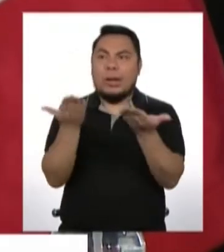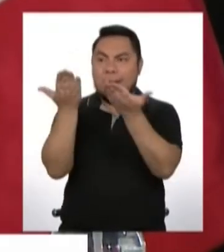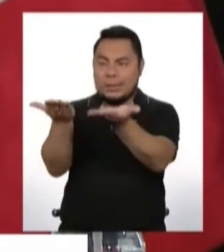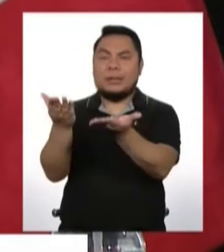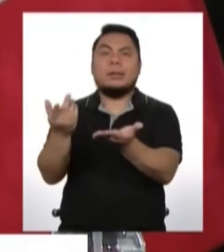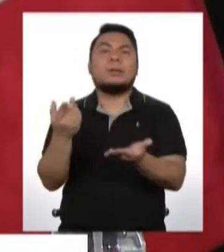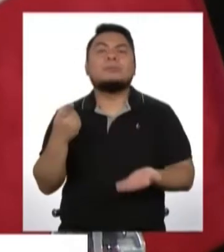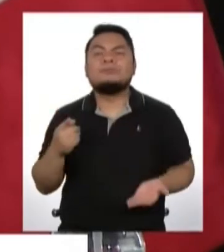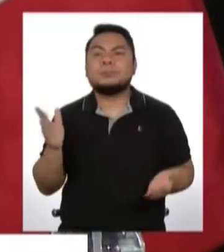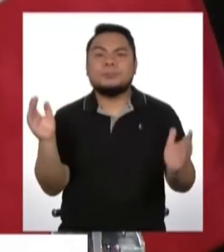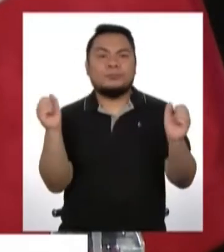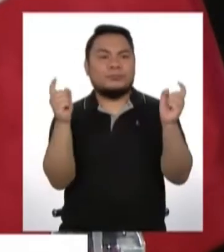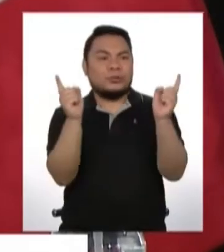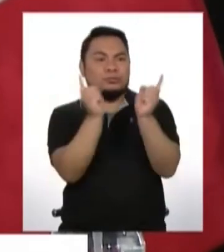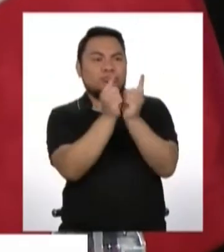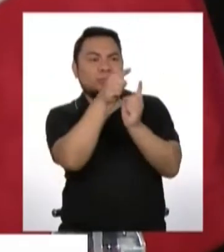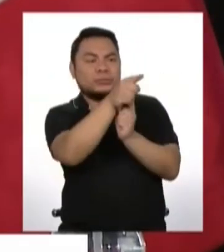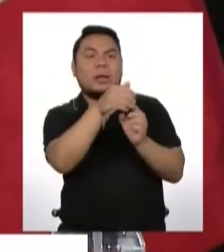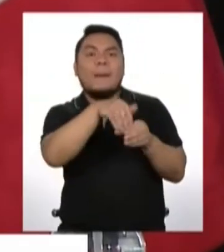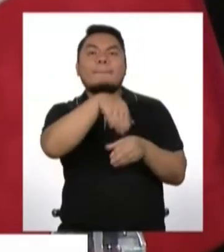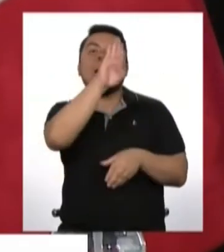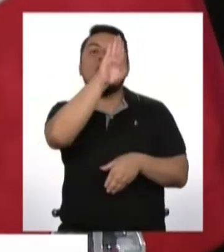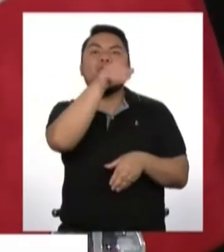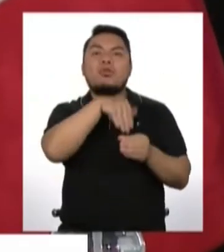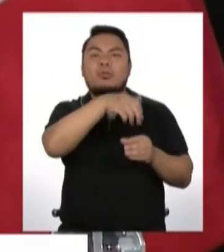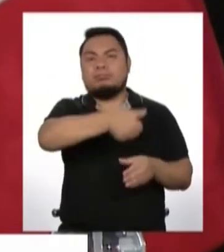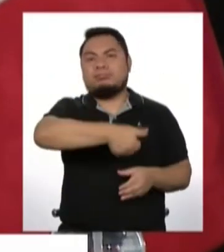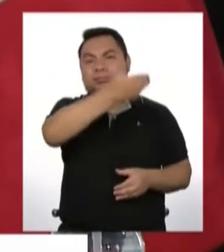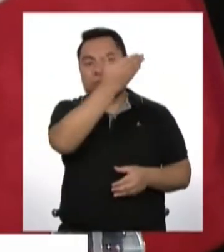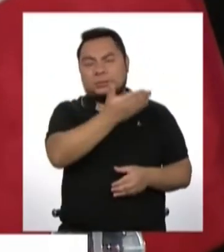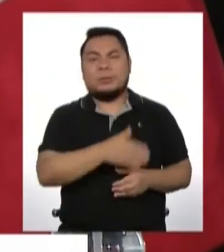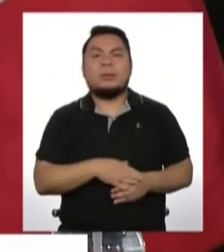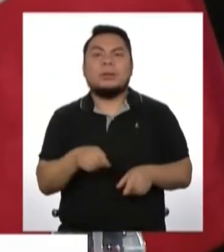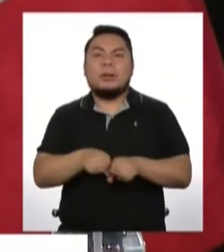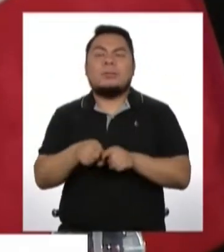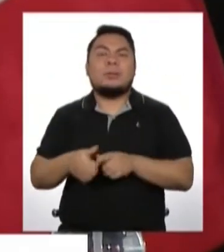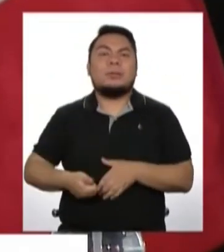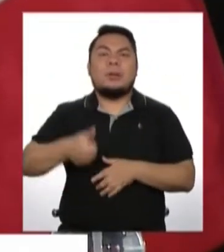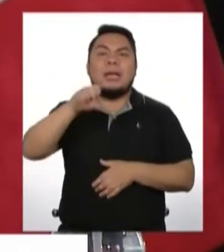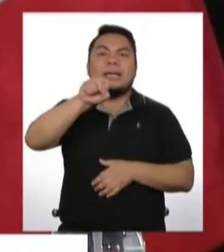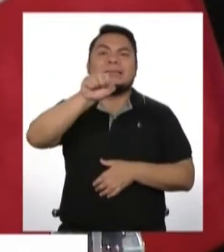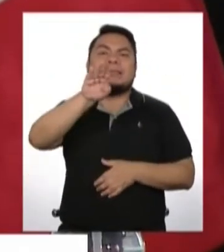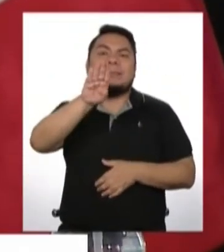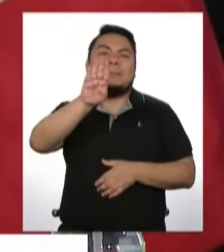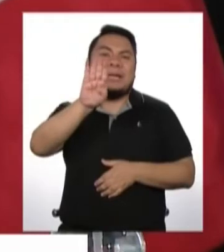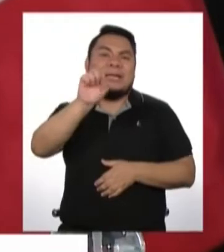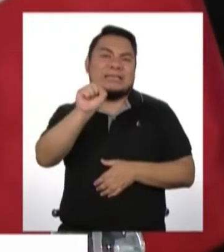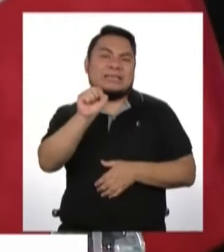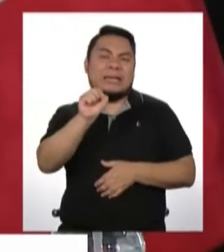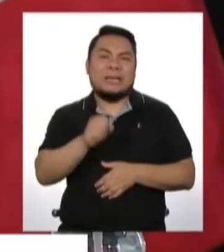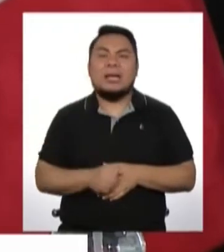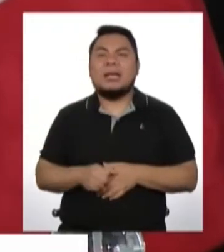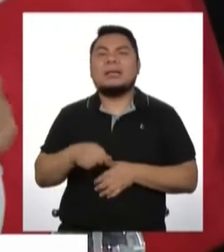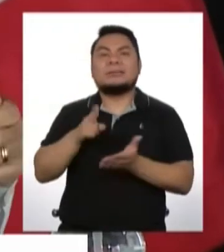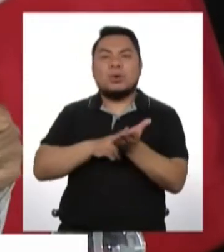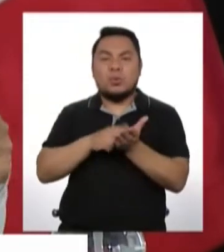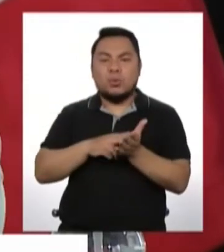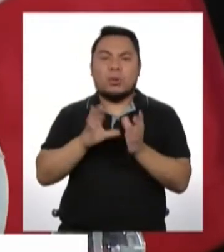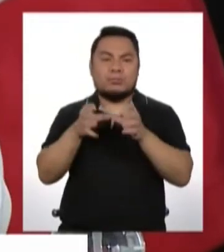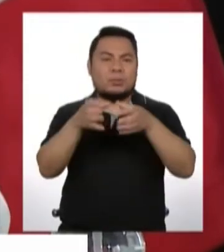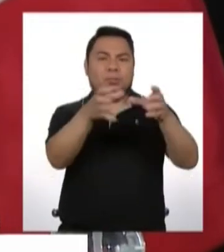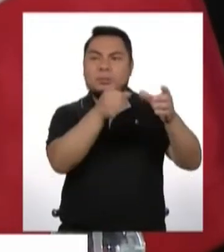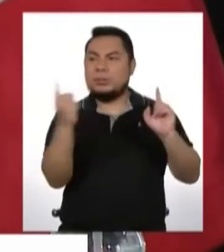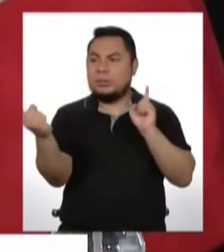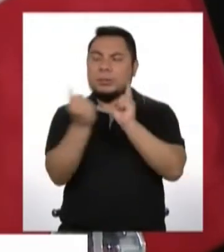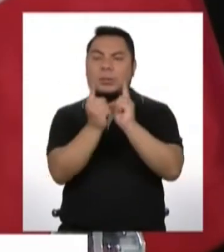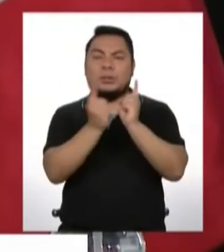en coordinación con el Banco Central de Reserva, con la Superintendencia de Banca y Seguros, trabajar el reglamento